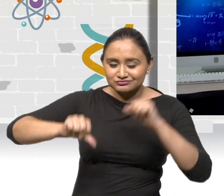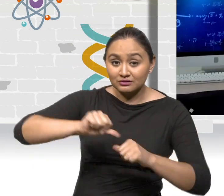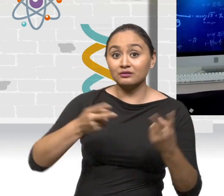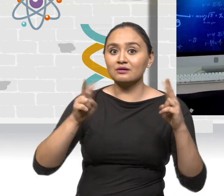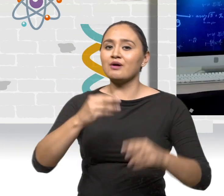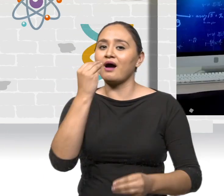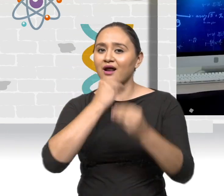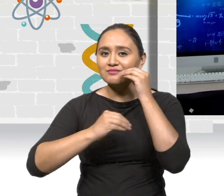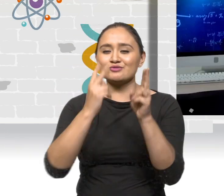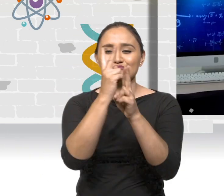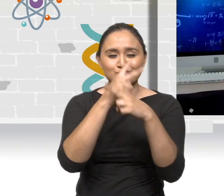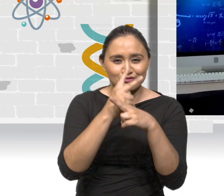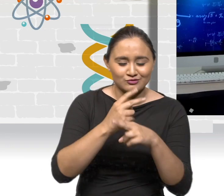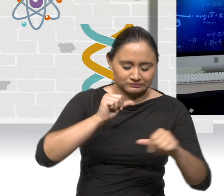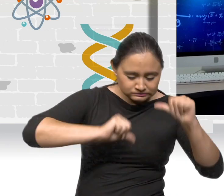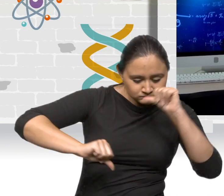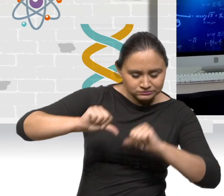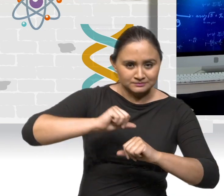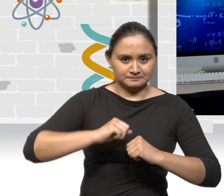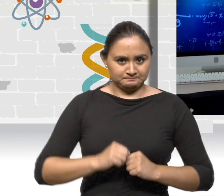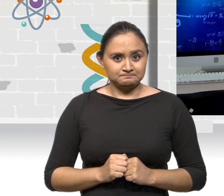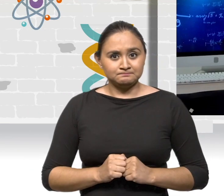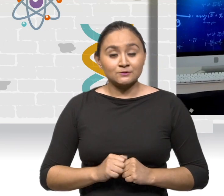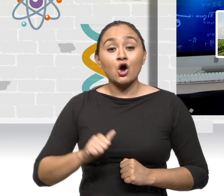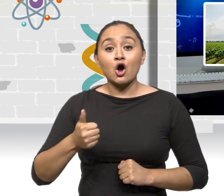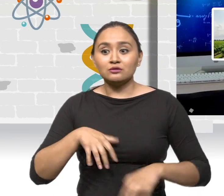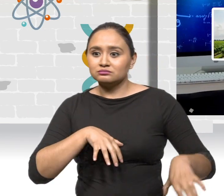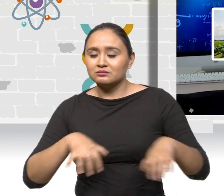otros. Las actividades agrícolas y